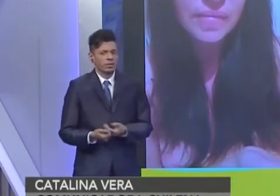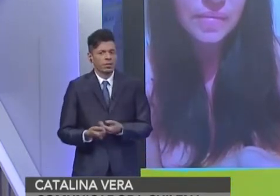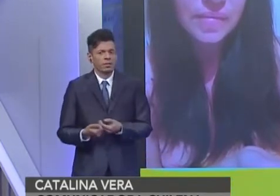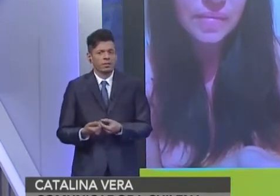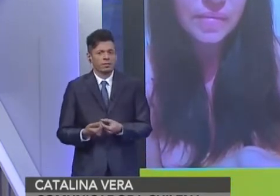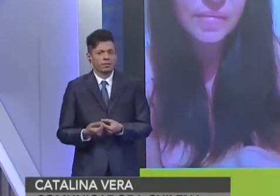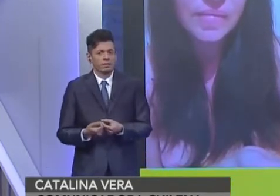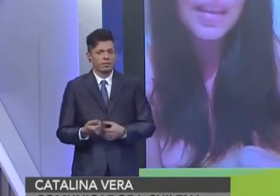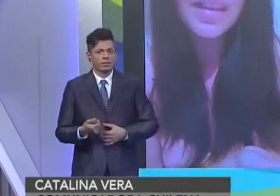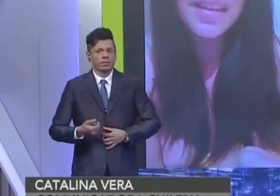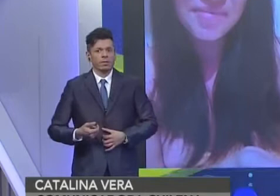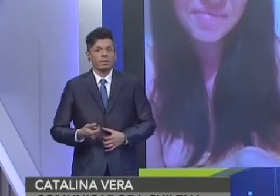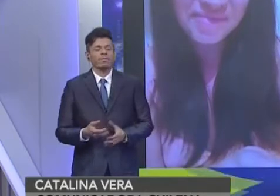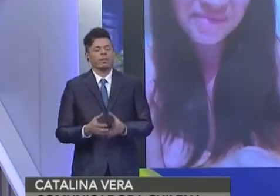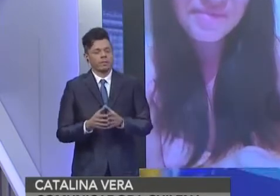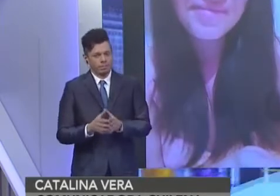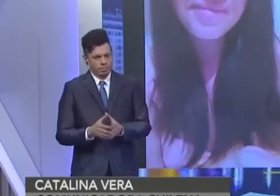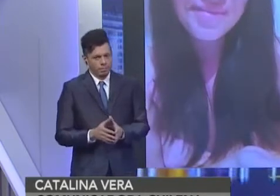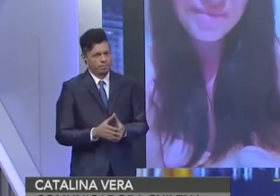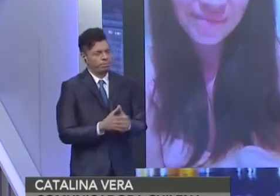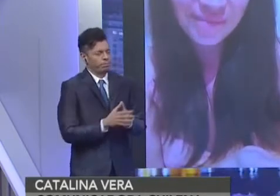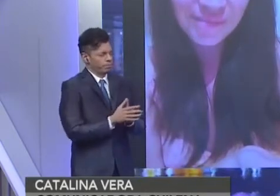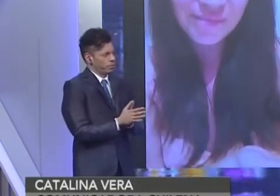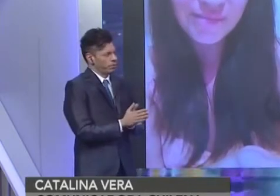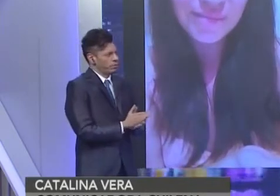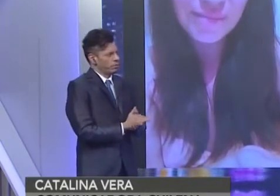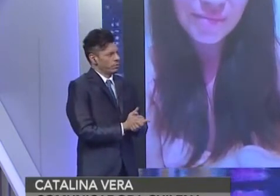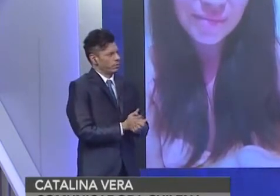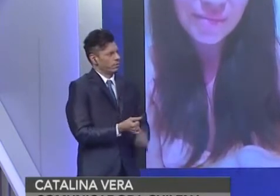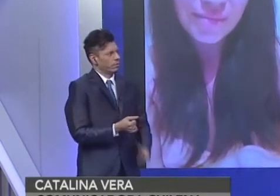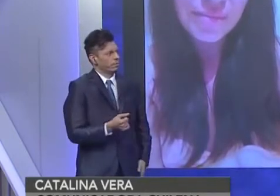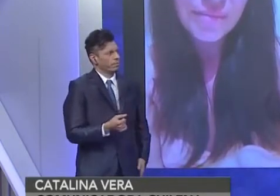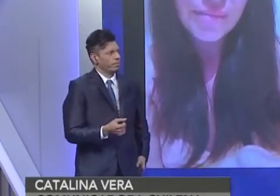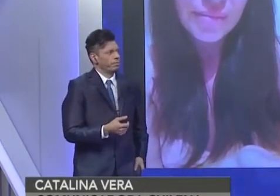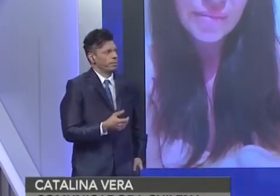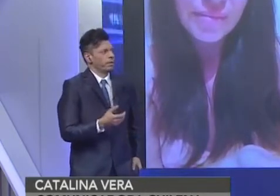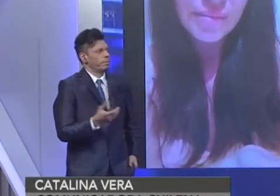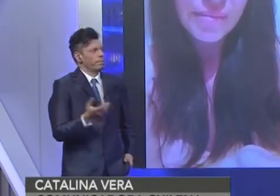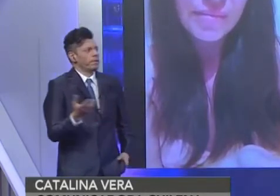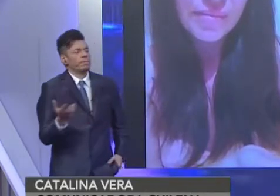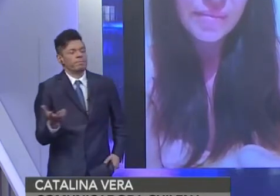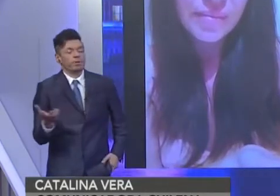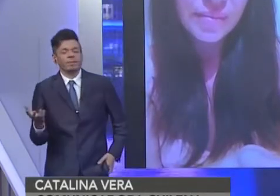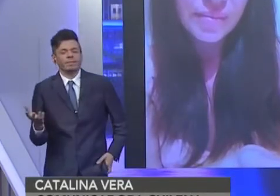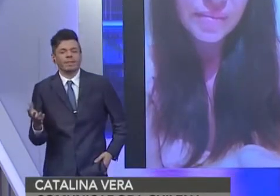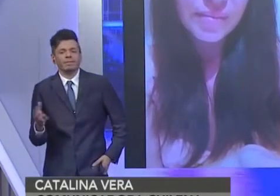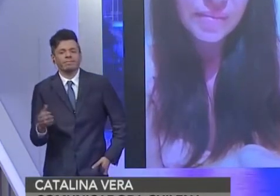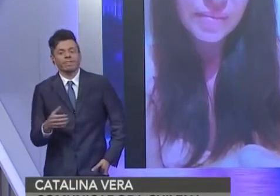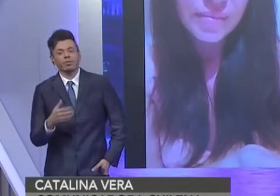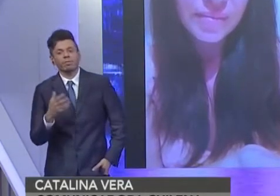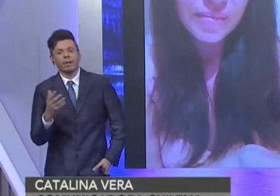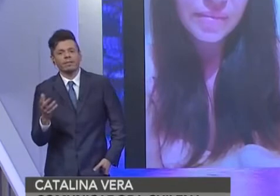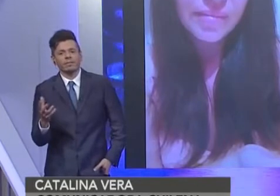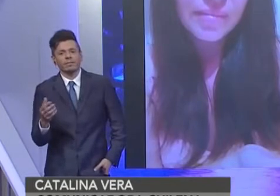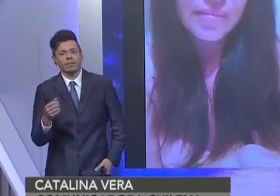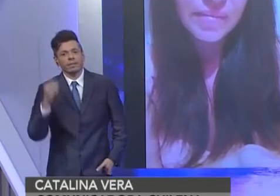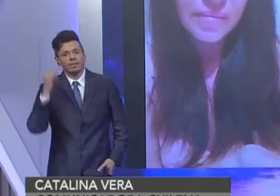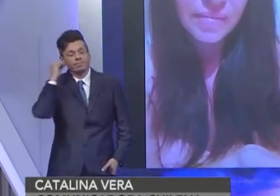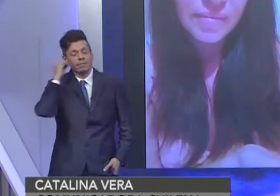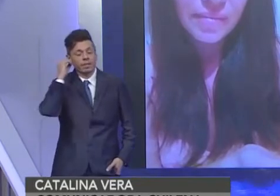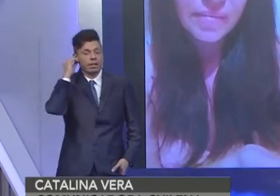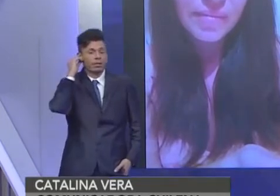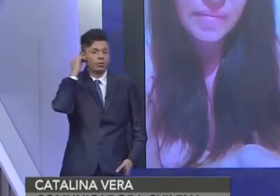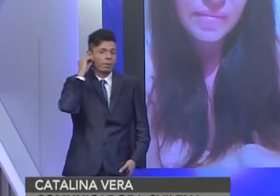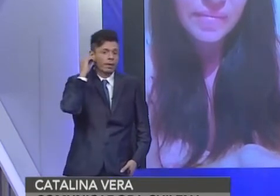Sí, entonces, pero no de manera grave, lo cual evitaría las muertes, que son la verdad que los que más nos perjudican, y también las internaciones